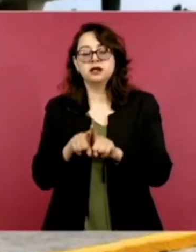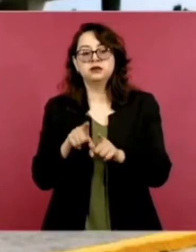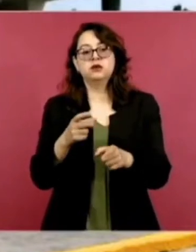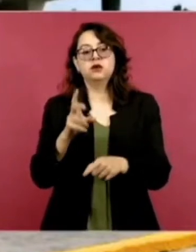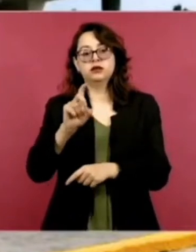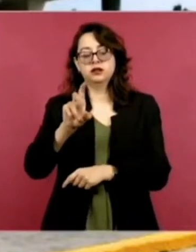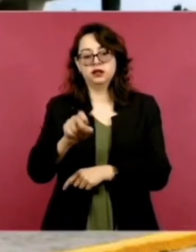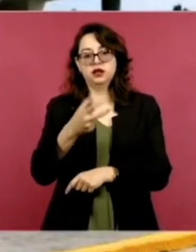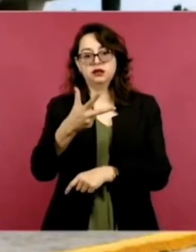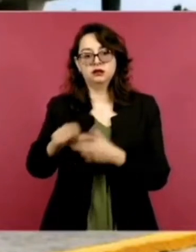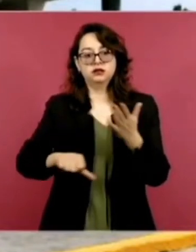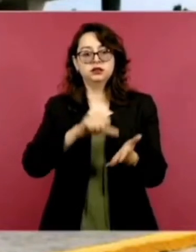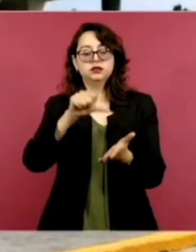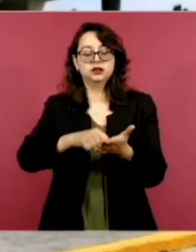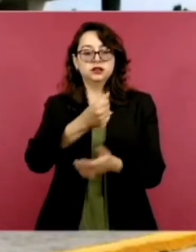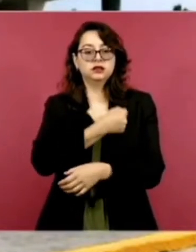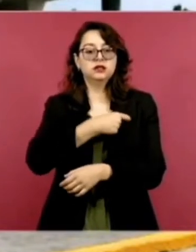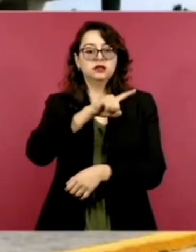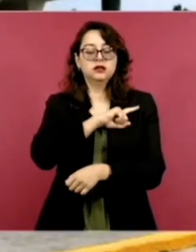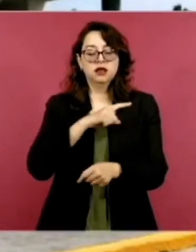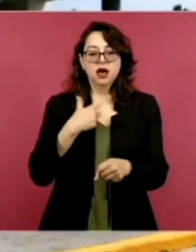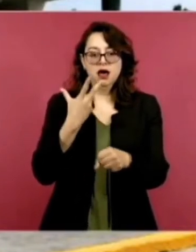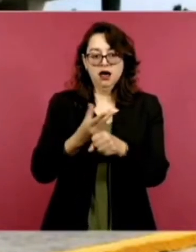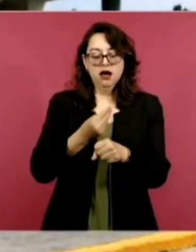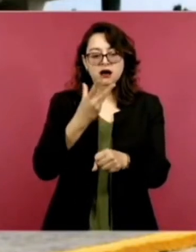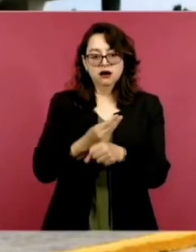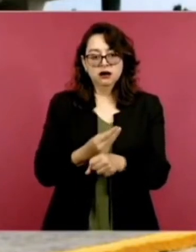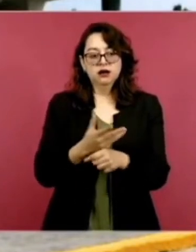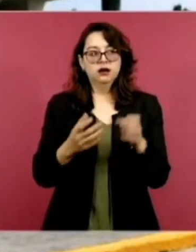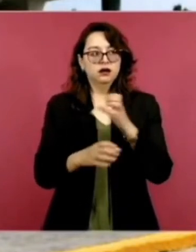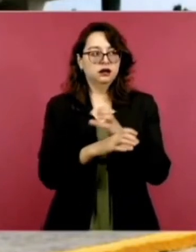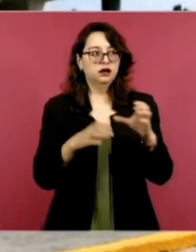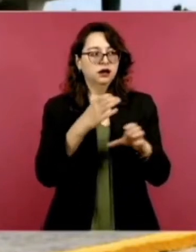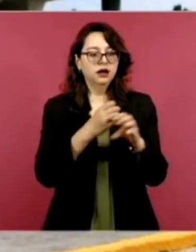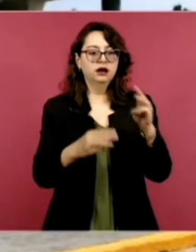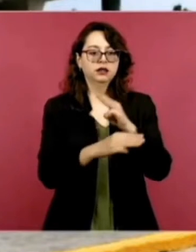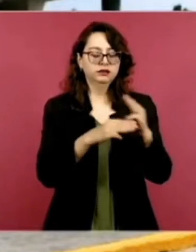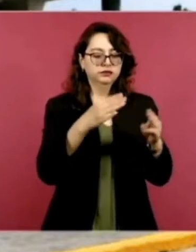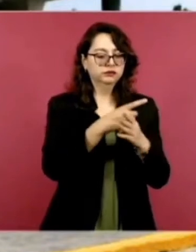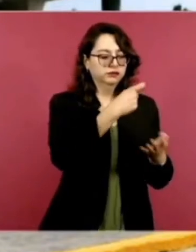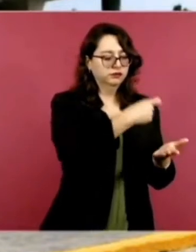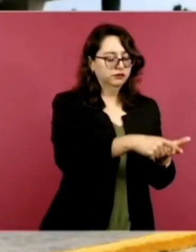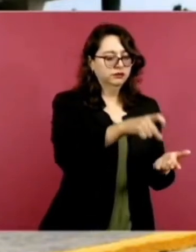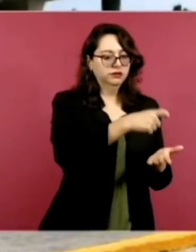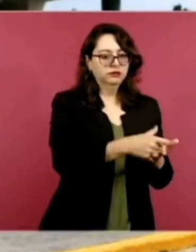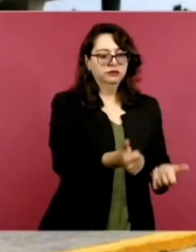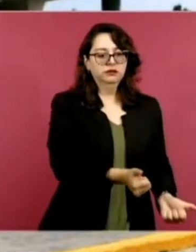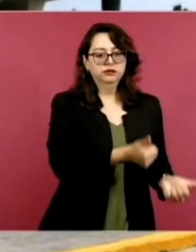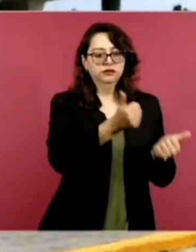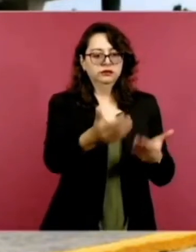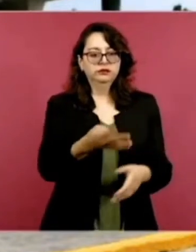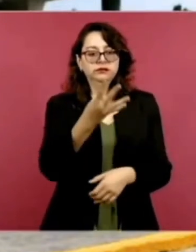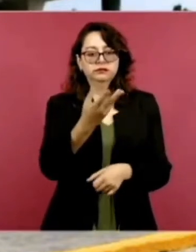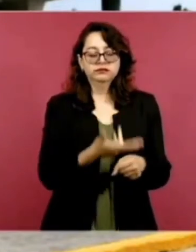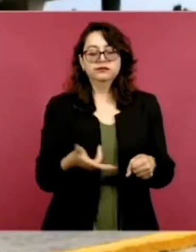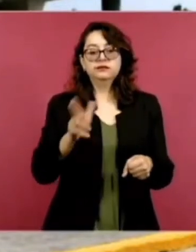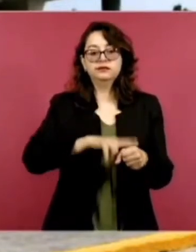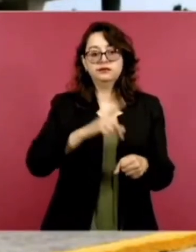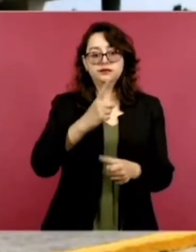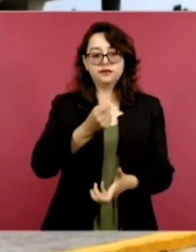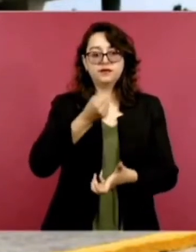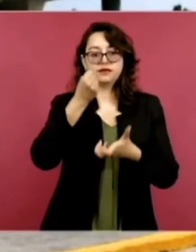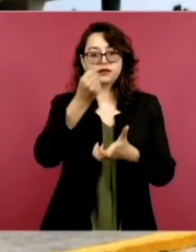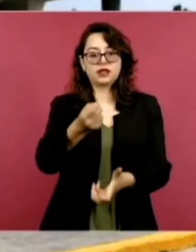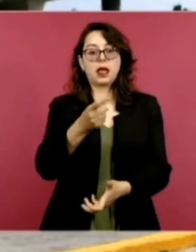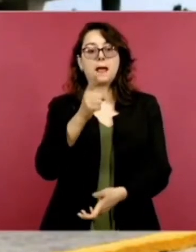han adquirido equipos médicos para 4 de estos 30 hospitales y hay una inversión de 1,568 millones